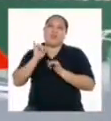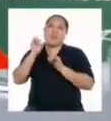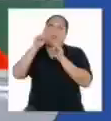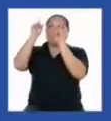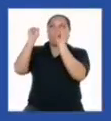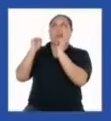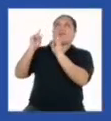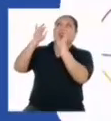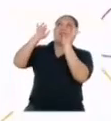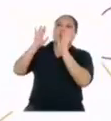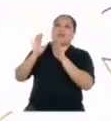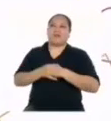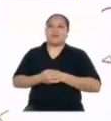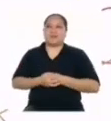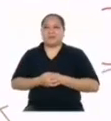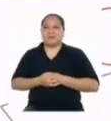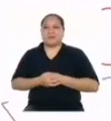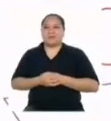Don Acertijo.